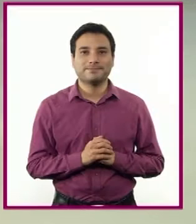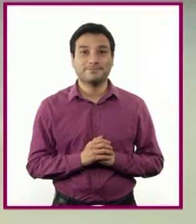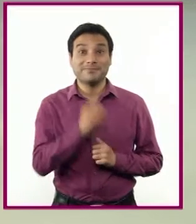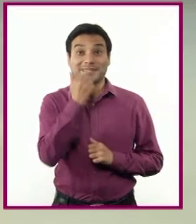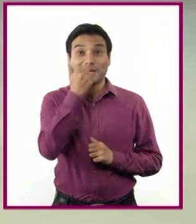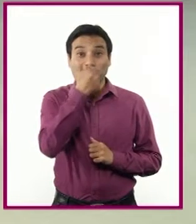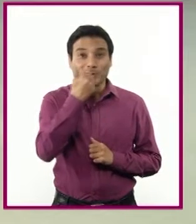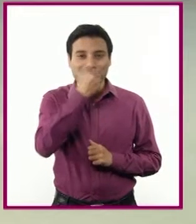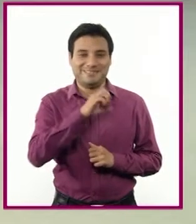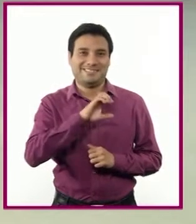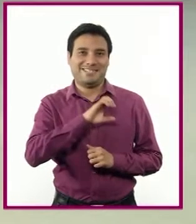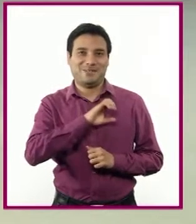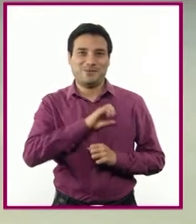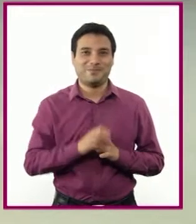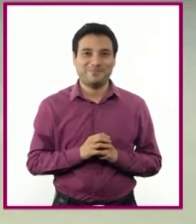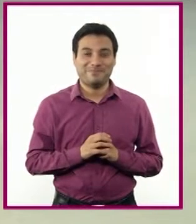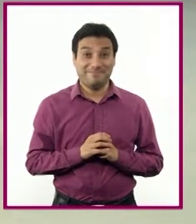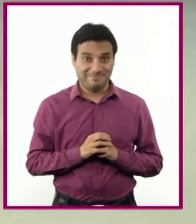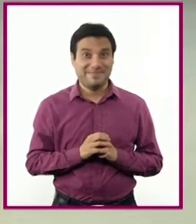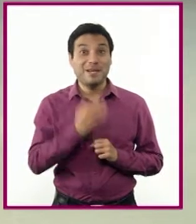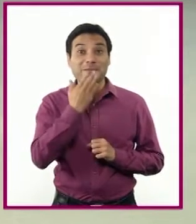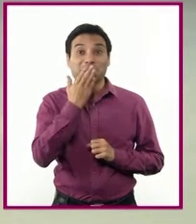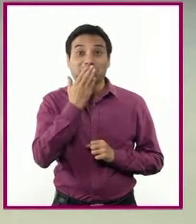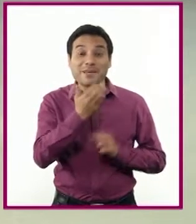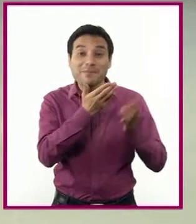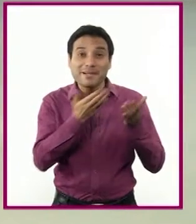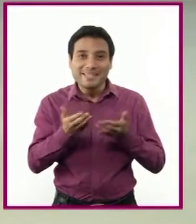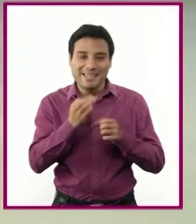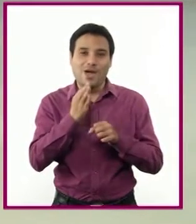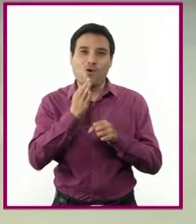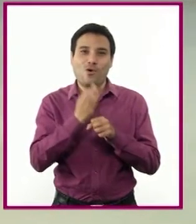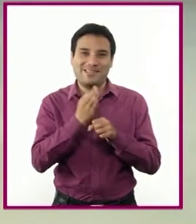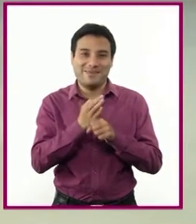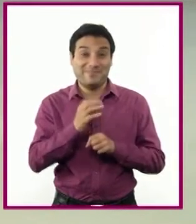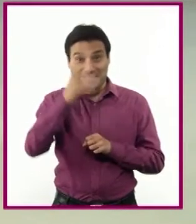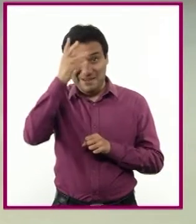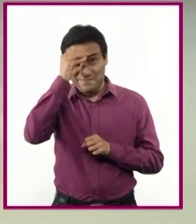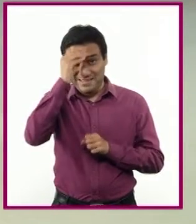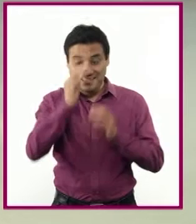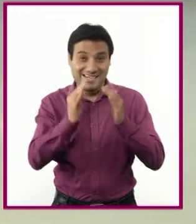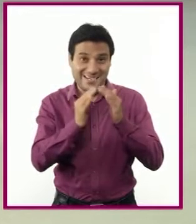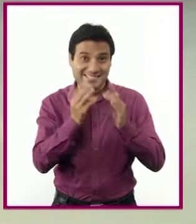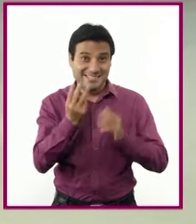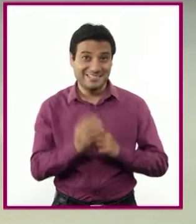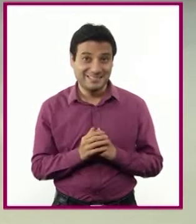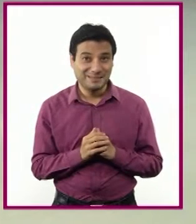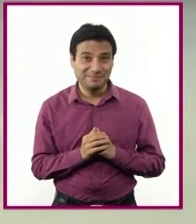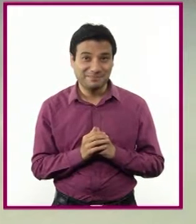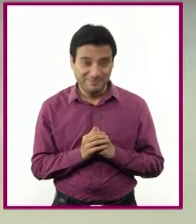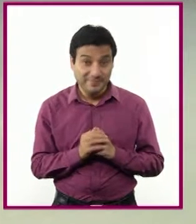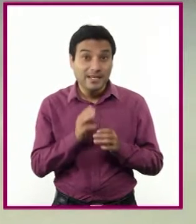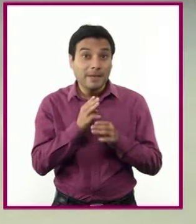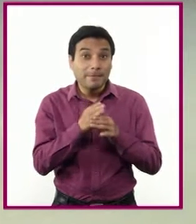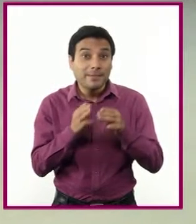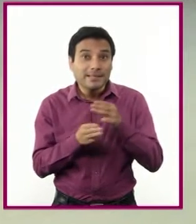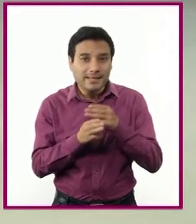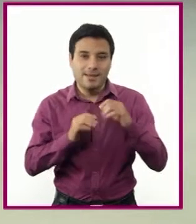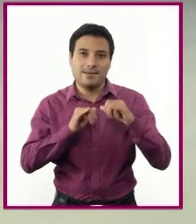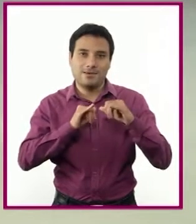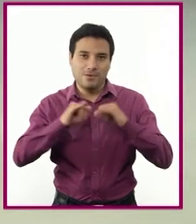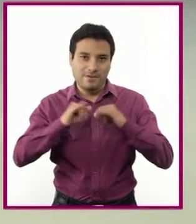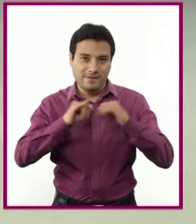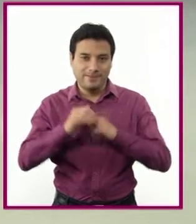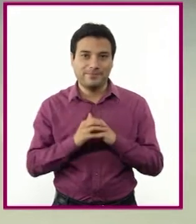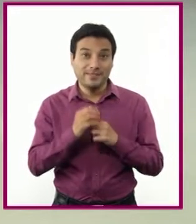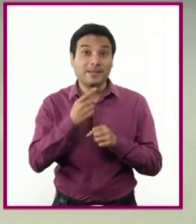Estimadas alumnas y alumnos, reciban una cordial bienvenida a otra emisión más de Aprende en Casa 3, de la asignatura Geografía,